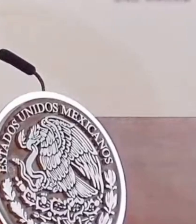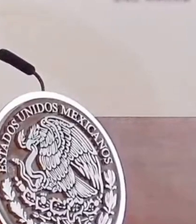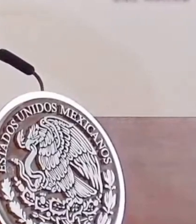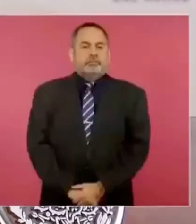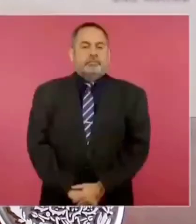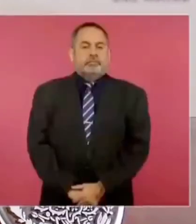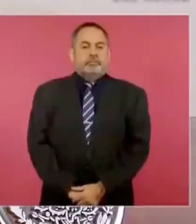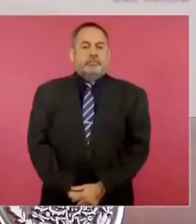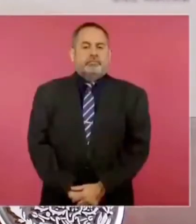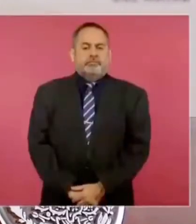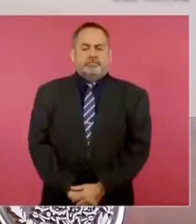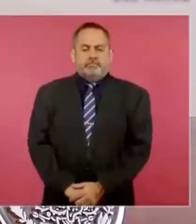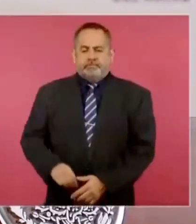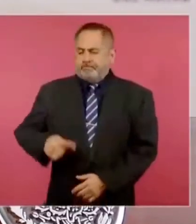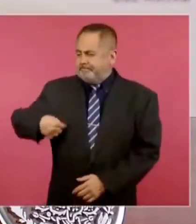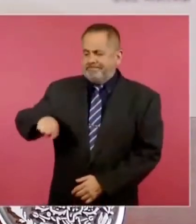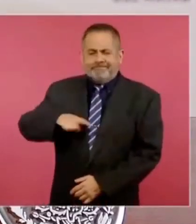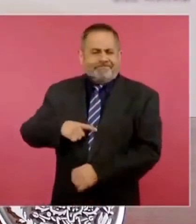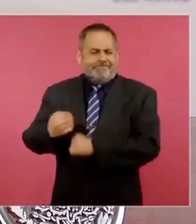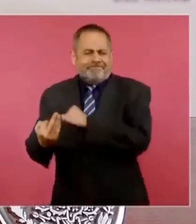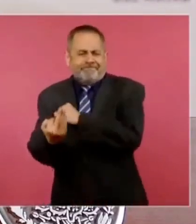¿Quién nos defiende a nosotros?